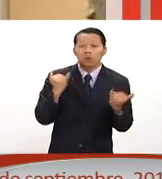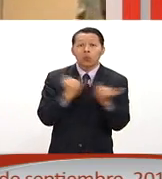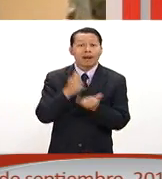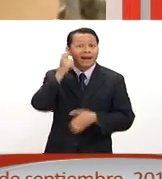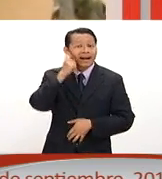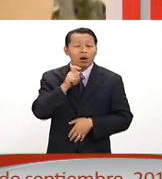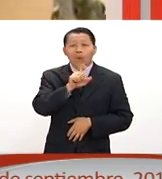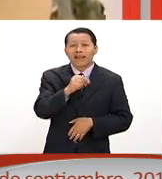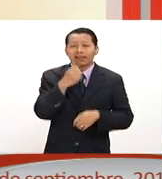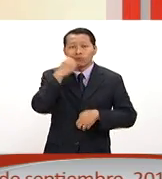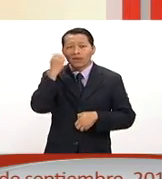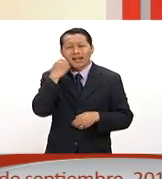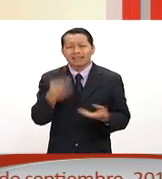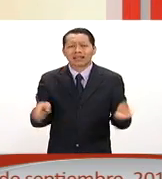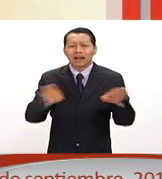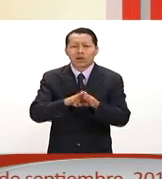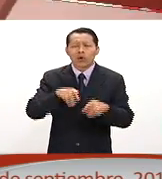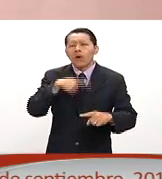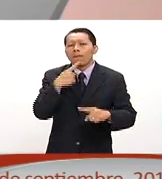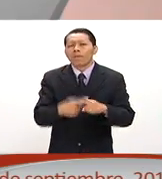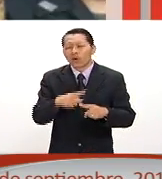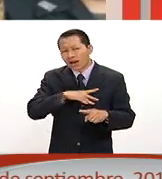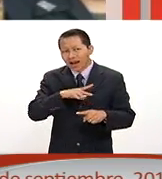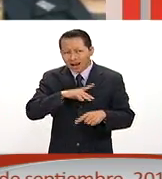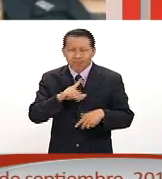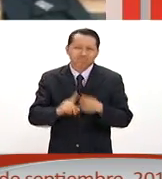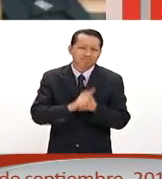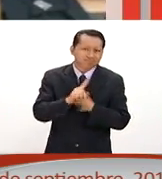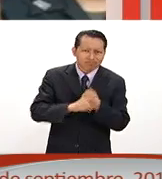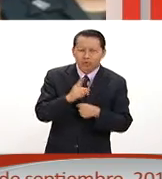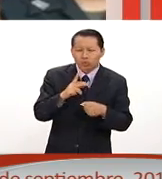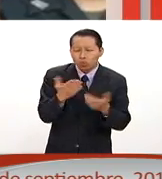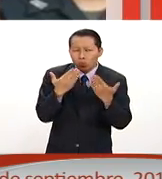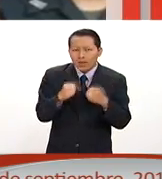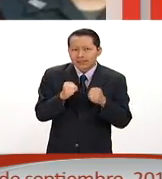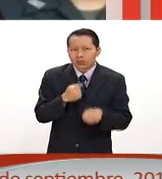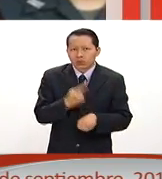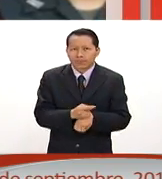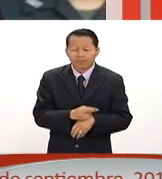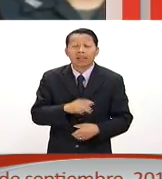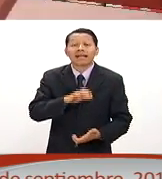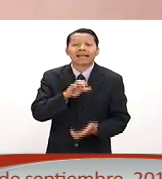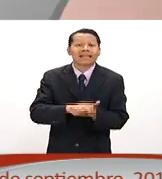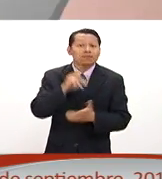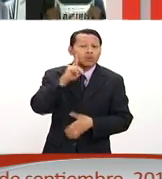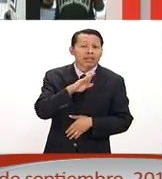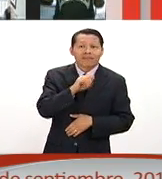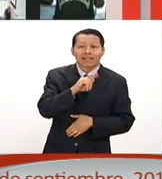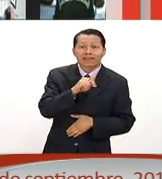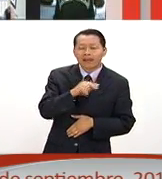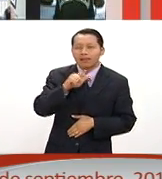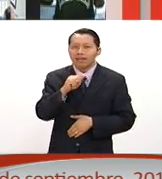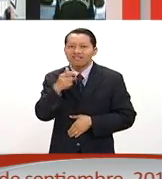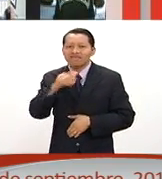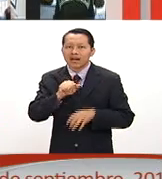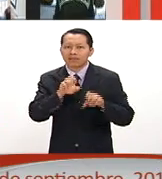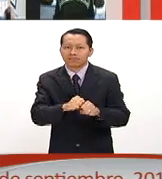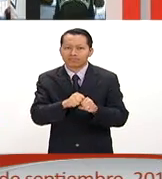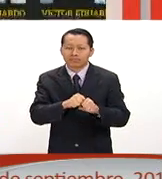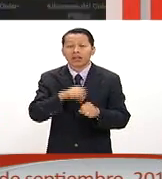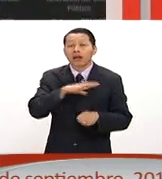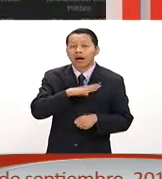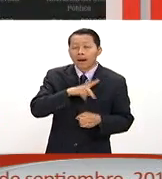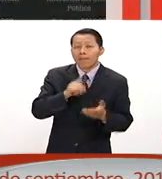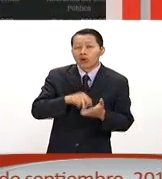20 escuelas están cerradas por inseguridad. Detienen a la esposa de Héctor Beltrán Leiva. Exhiben a 8,000